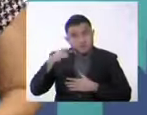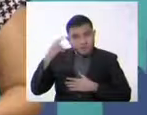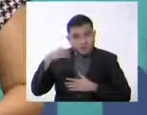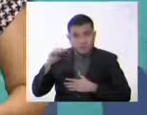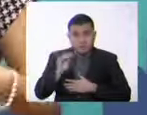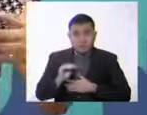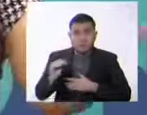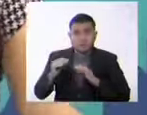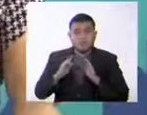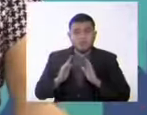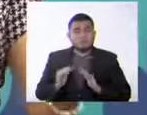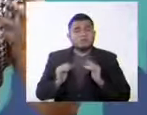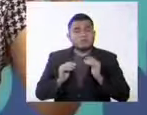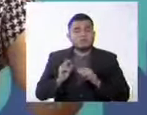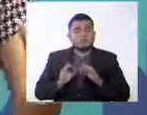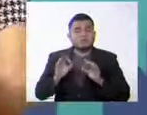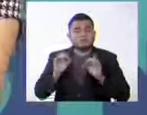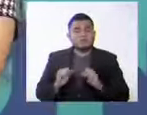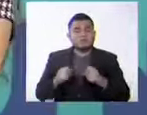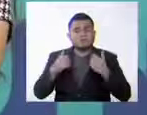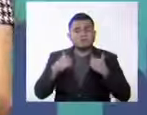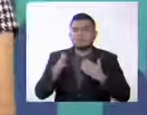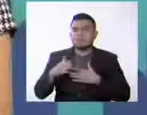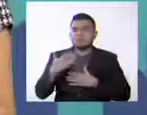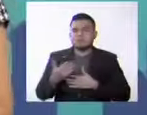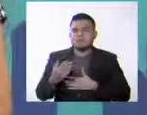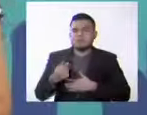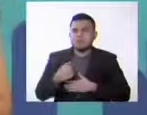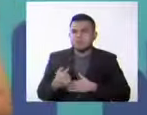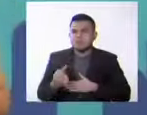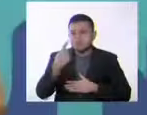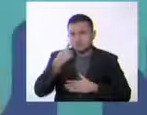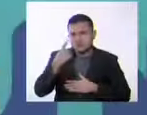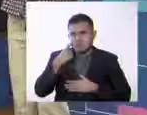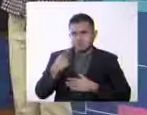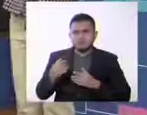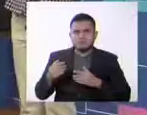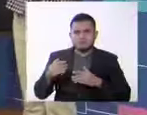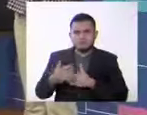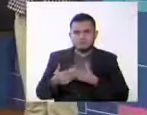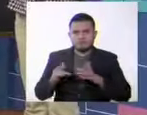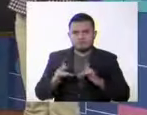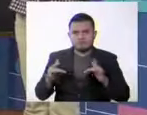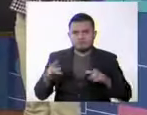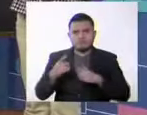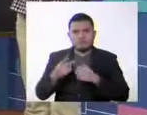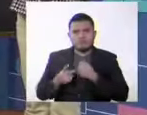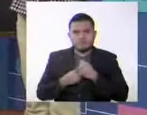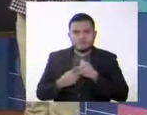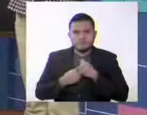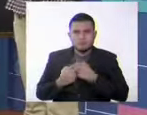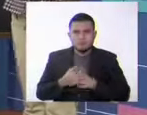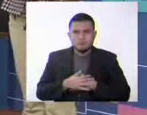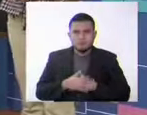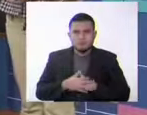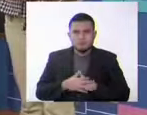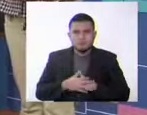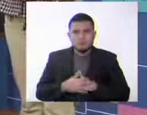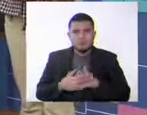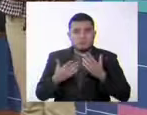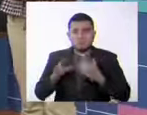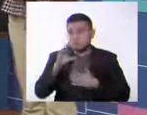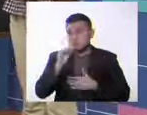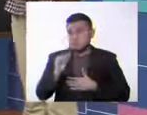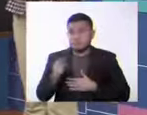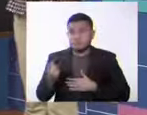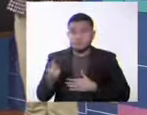también tengan esa idea de qué, o sea, dónde están estos tesoros. Muy bien, entonces cuando nosotros hablamos, como ya se los dije, del patrimonio cultural,